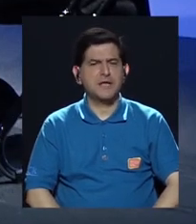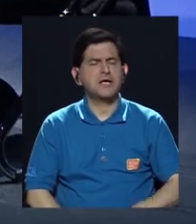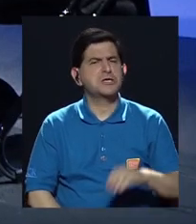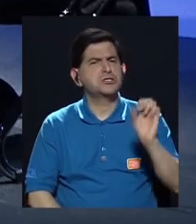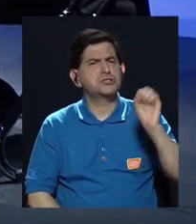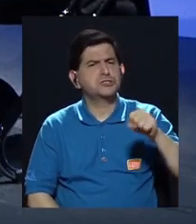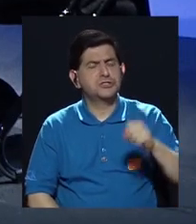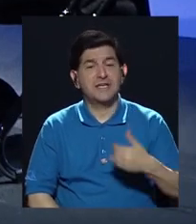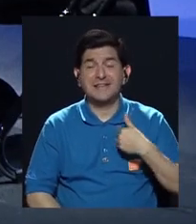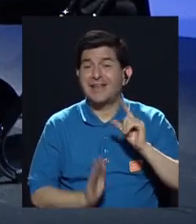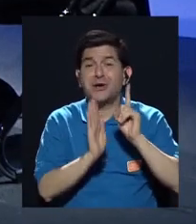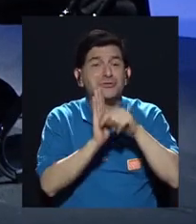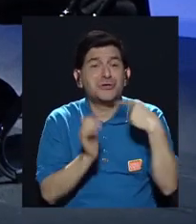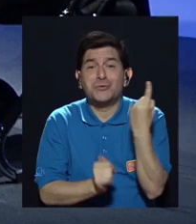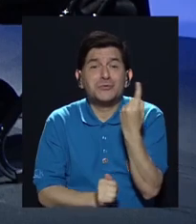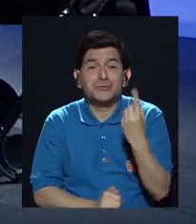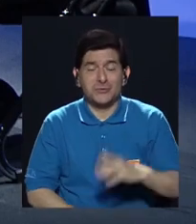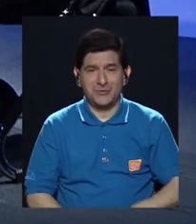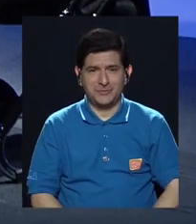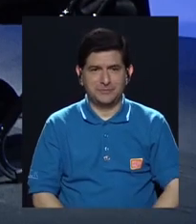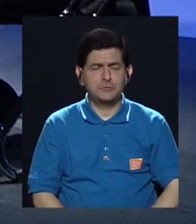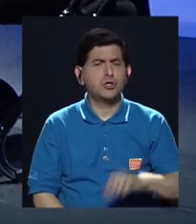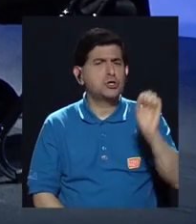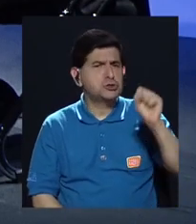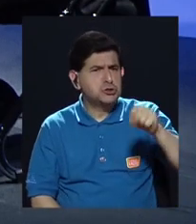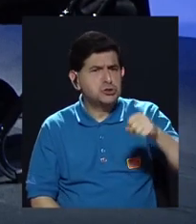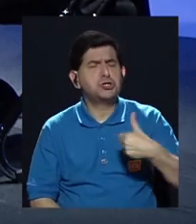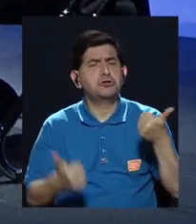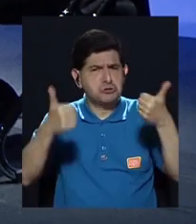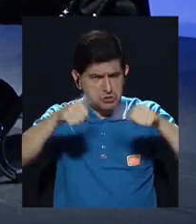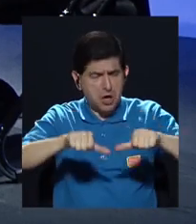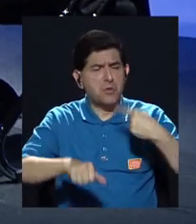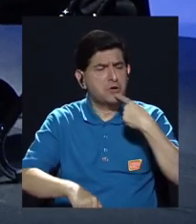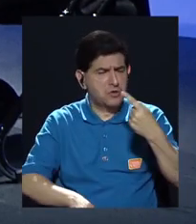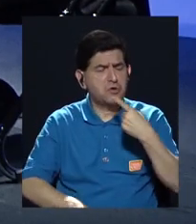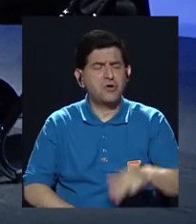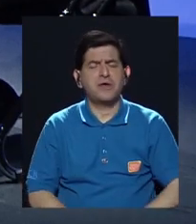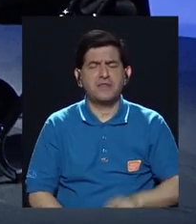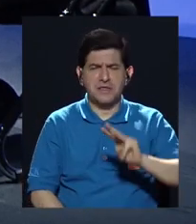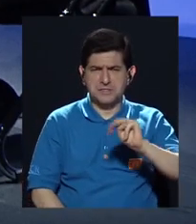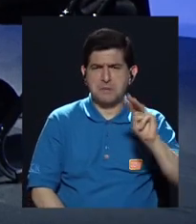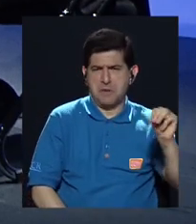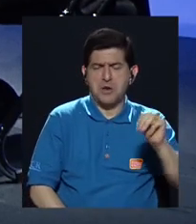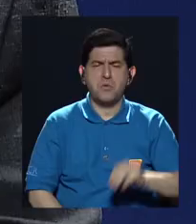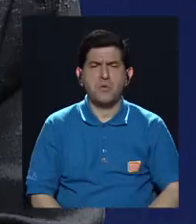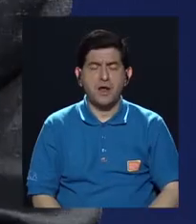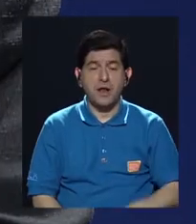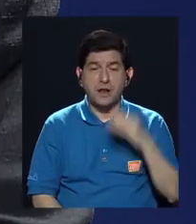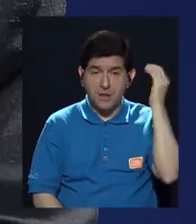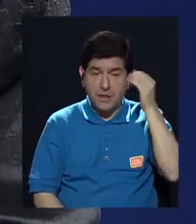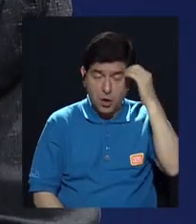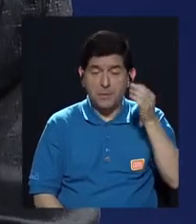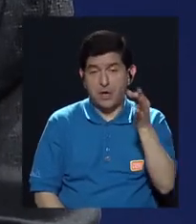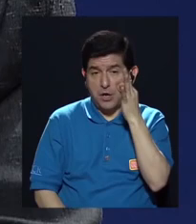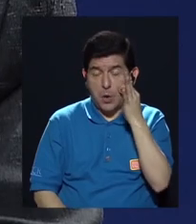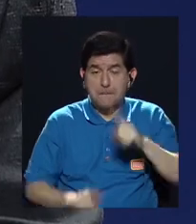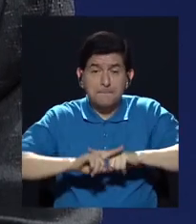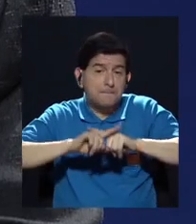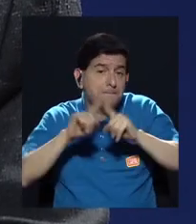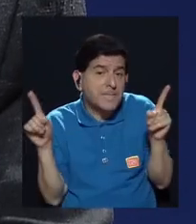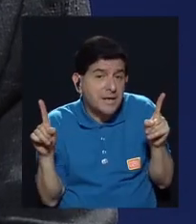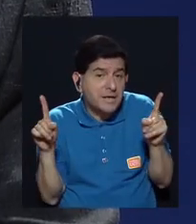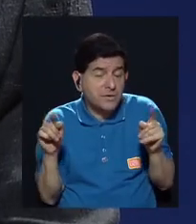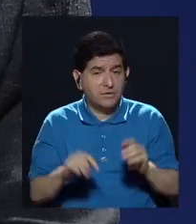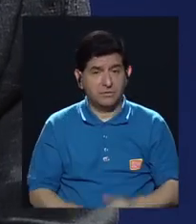Sí, y yo quedan, creo que... Me quedan segundos. No, y yo, sí, concuerdo con lo que dice don Manuel, de la opinión de don Pepe de esto,